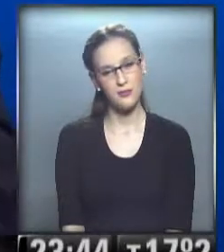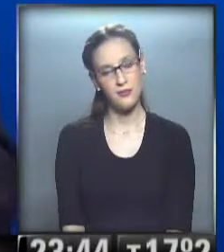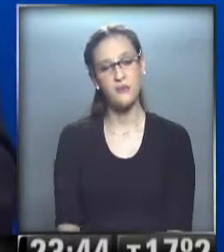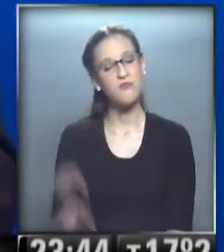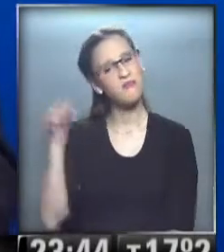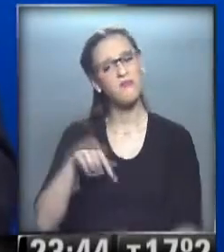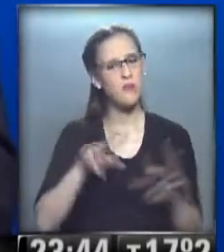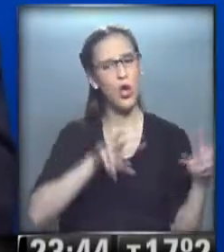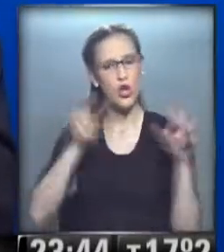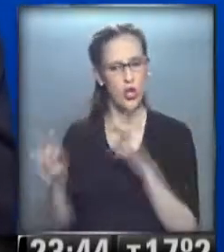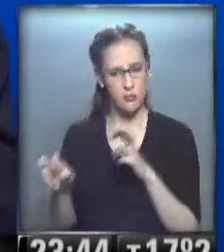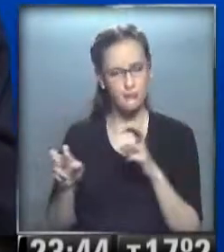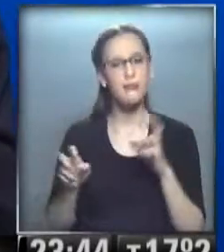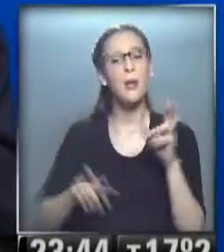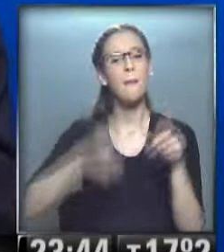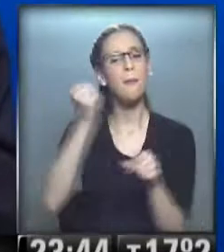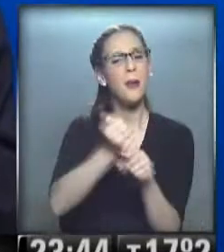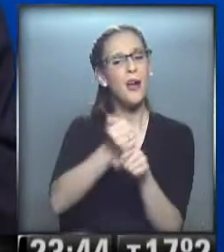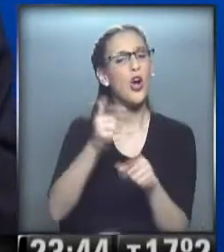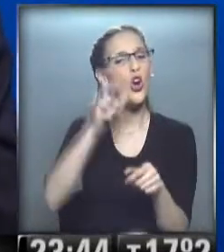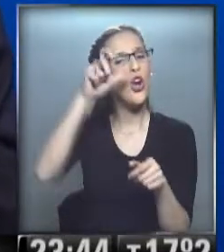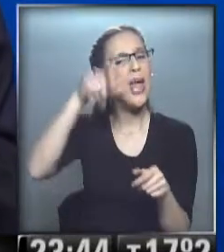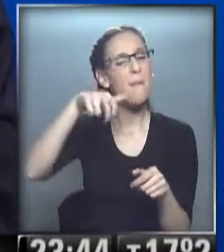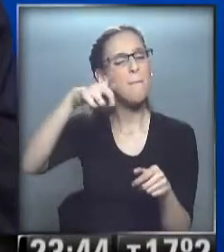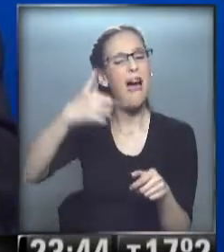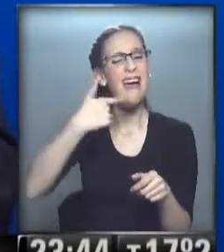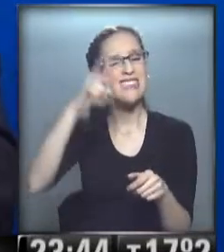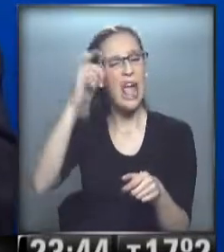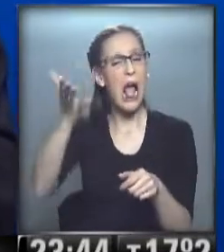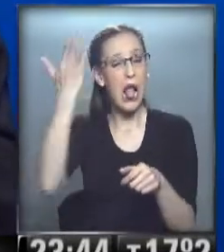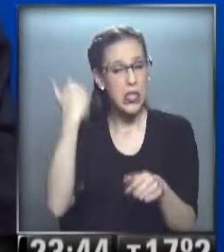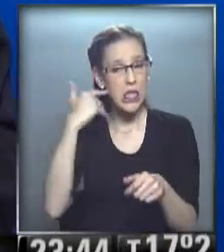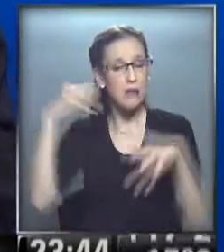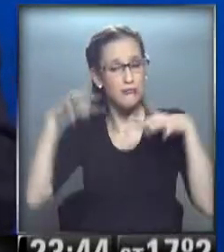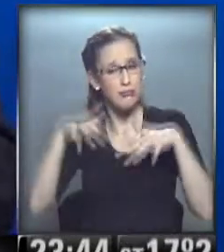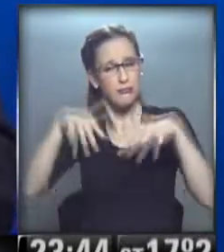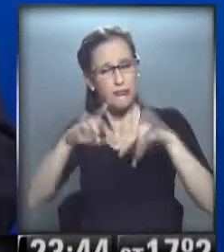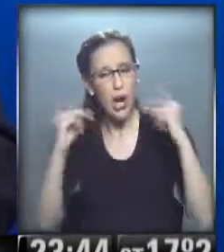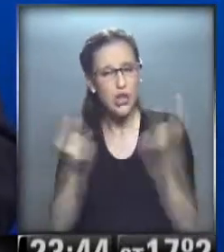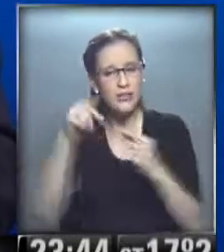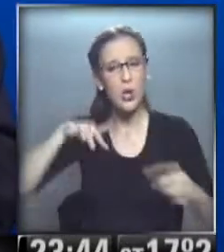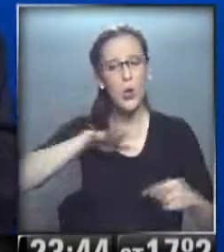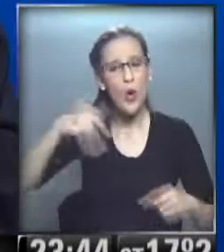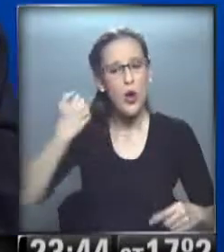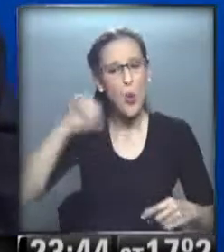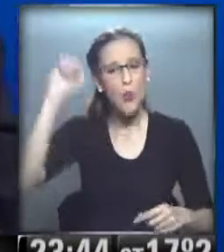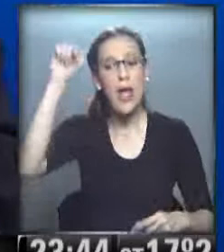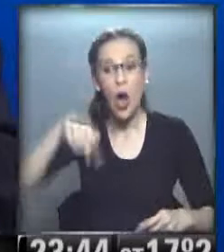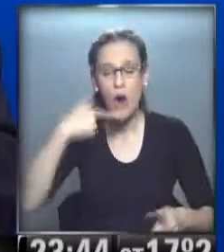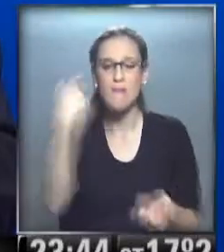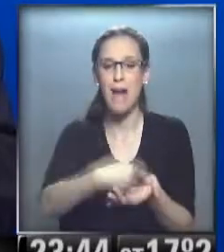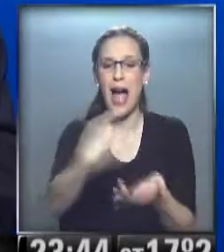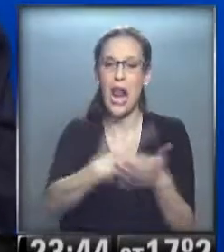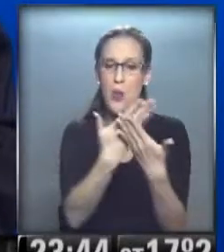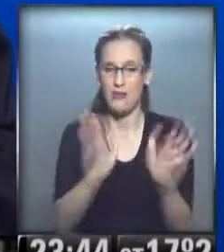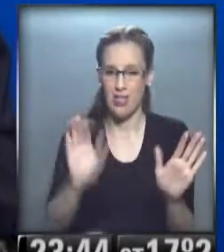Cambiamos ahora sí de tema. Los activistas de Greenpeace que estaban presos en Rusia fueron liberados hoy bajo fianza. ¿Vale aclarar algo